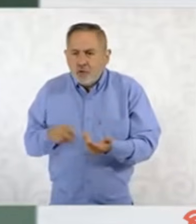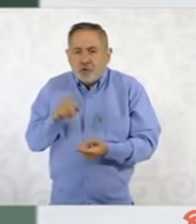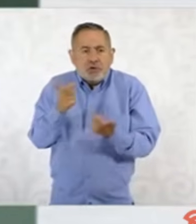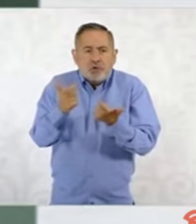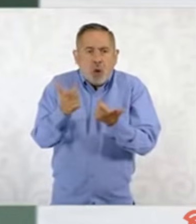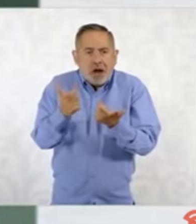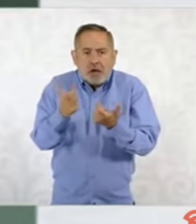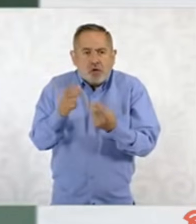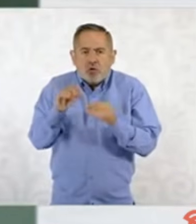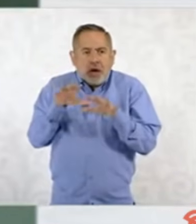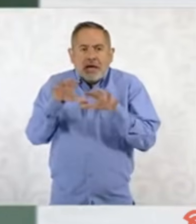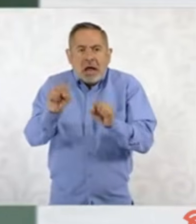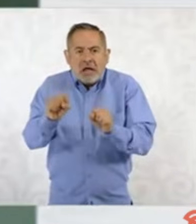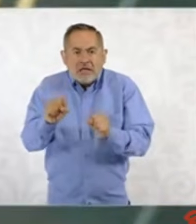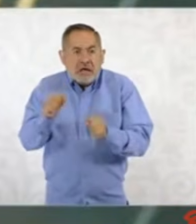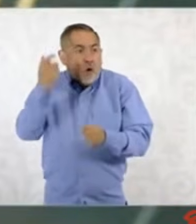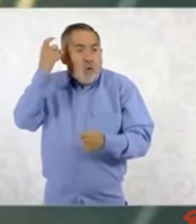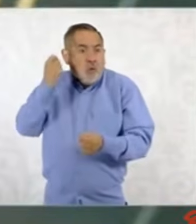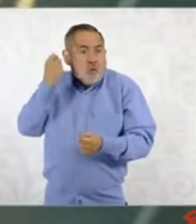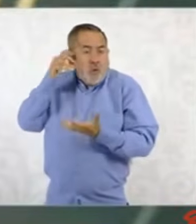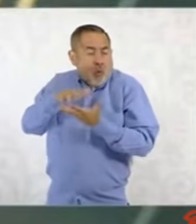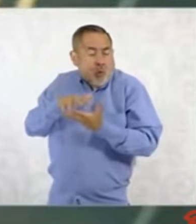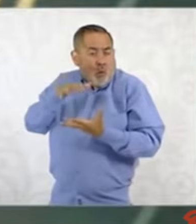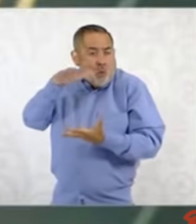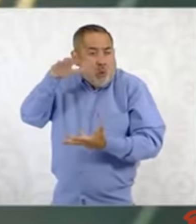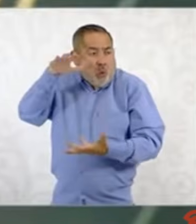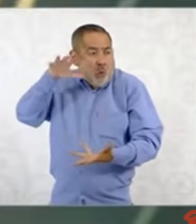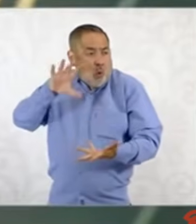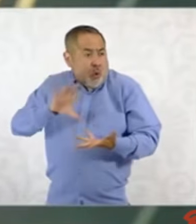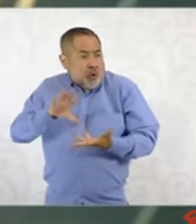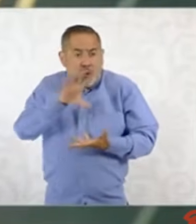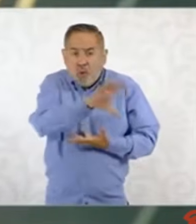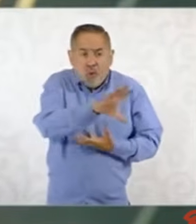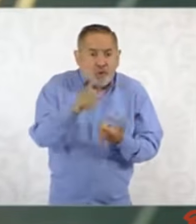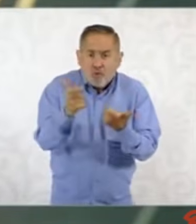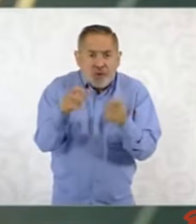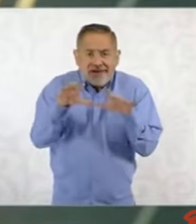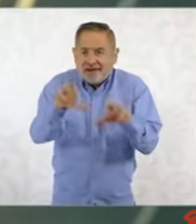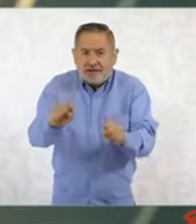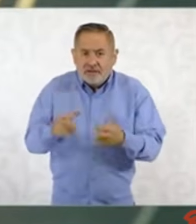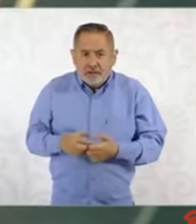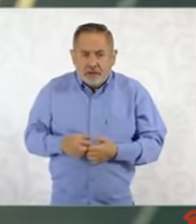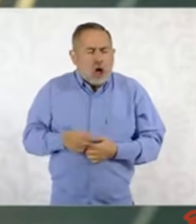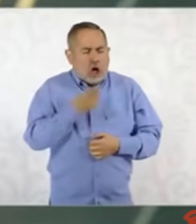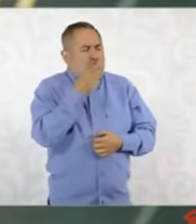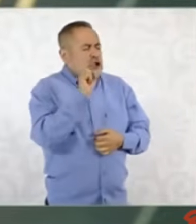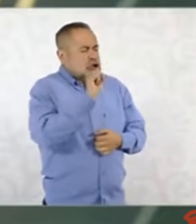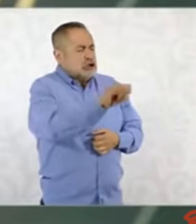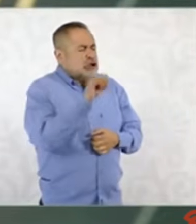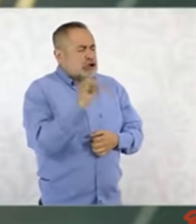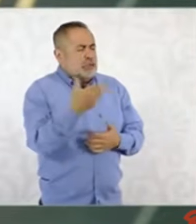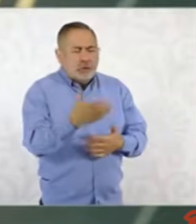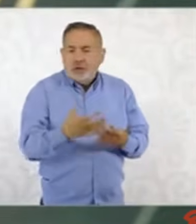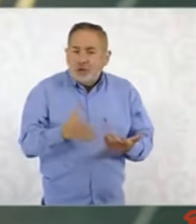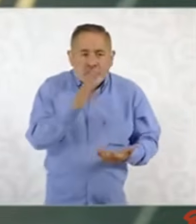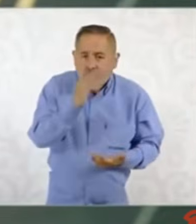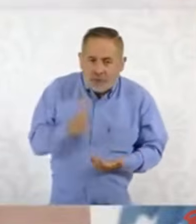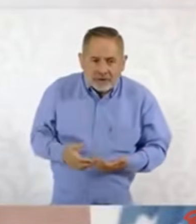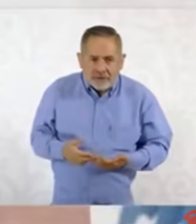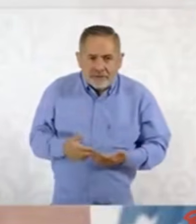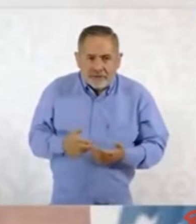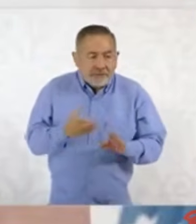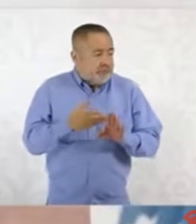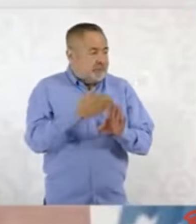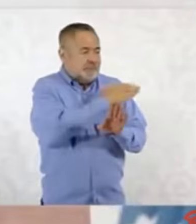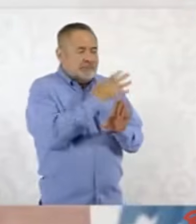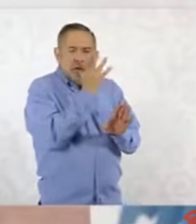su abrogación por el impacto que tendría, porque no podemos recuperar el pasado, pero sí podemos planear